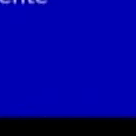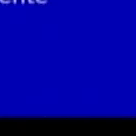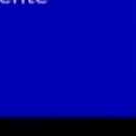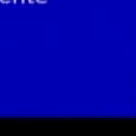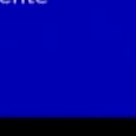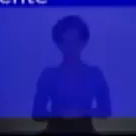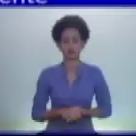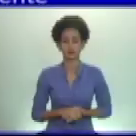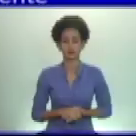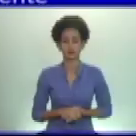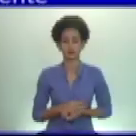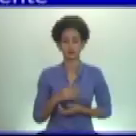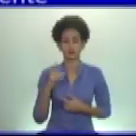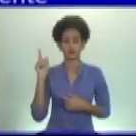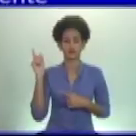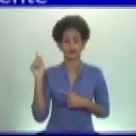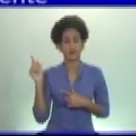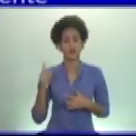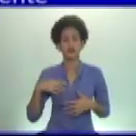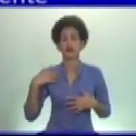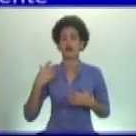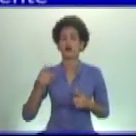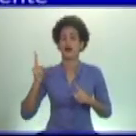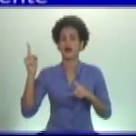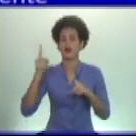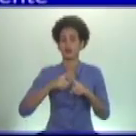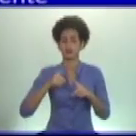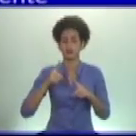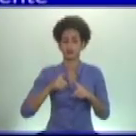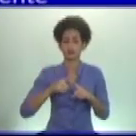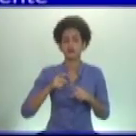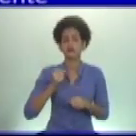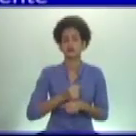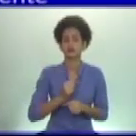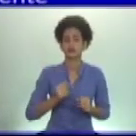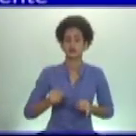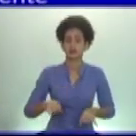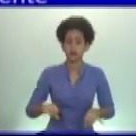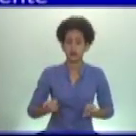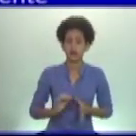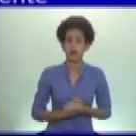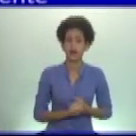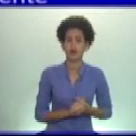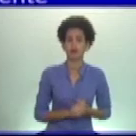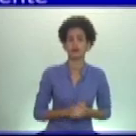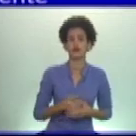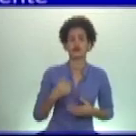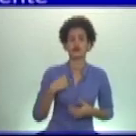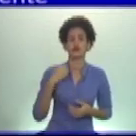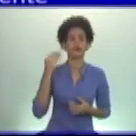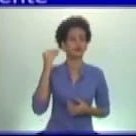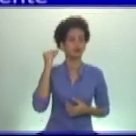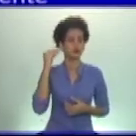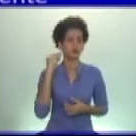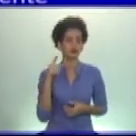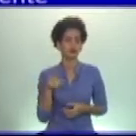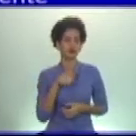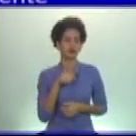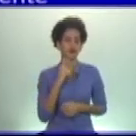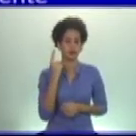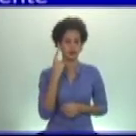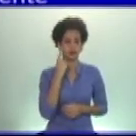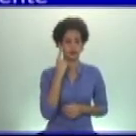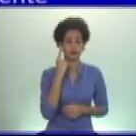Bueno, aquí les dejo el ejercicio de estudio individual, aunque pienso que deben de reforzar todo lo que hemos estudiado en las clases anteriores